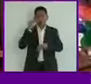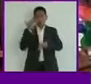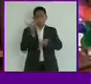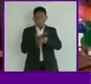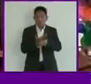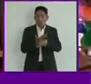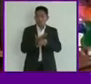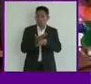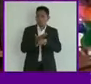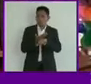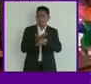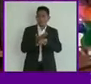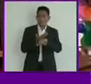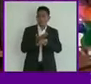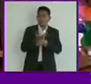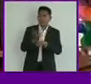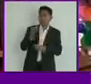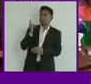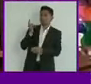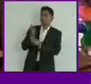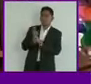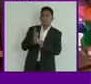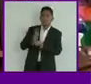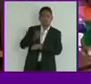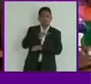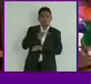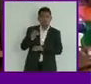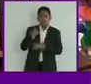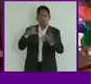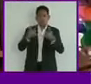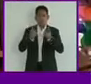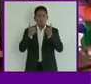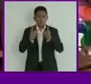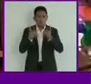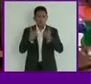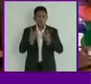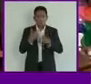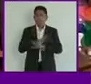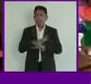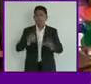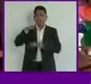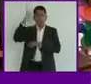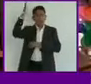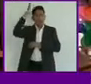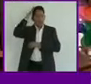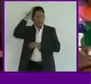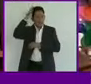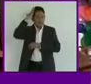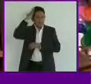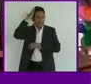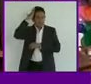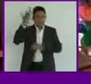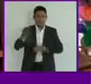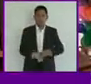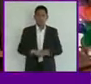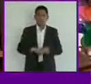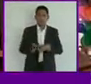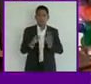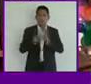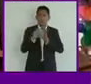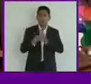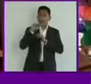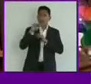que ustedes, mis queridas amigas y amigos, son líderes. Y les voy a decir algo, y no me dejará mentir Mari, quien esté acompañándolos, si hay un